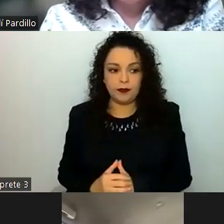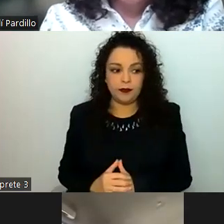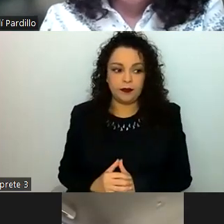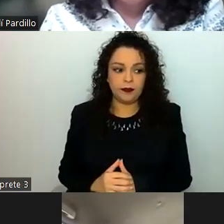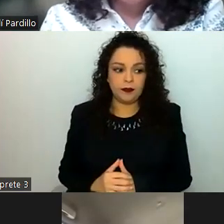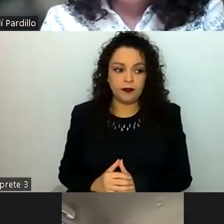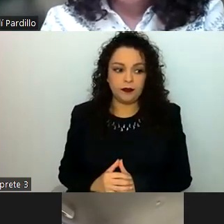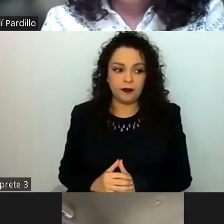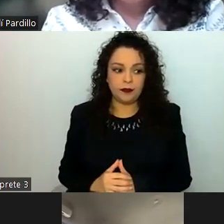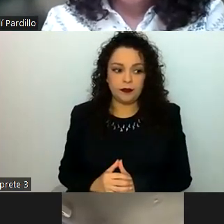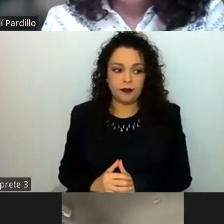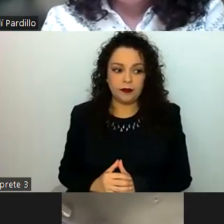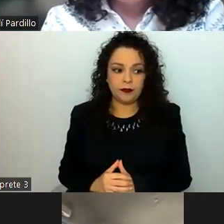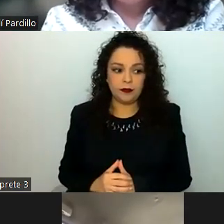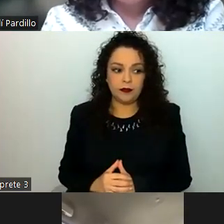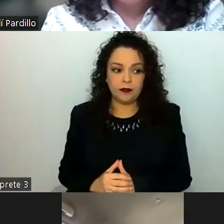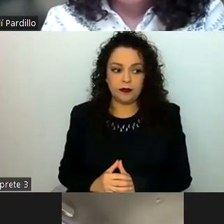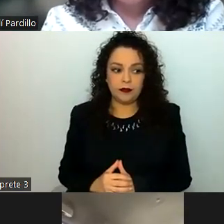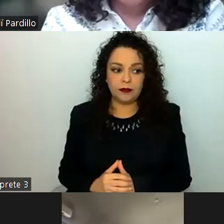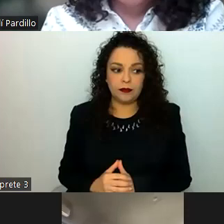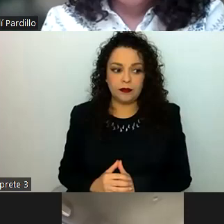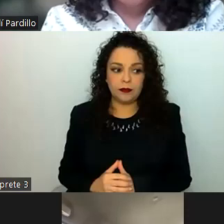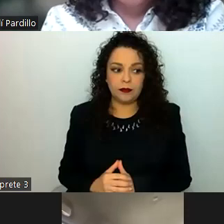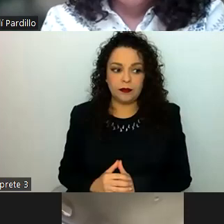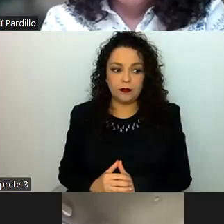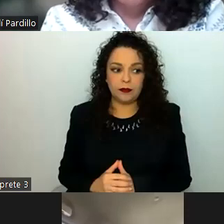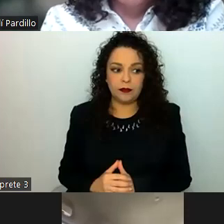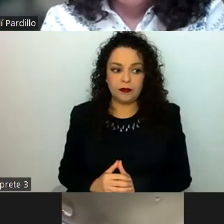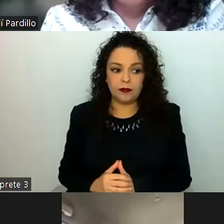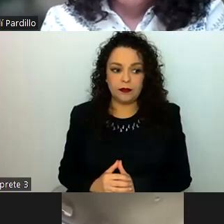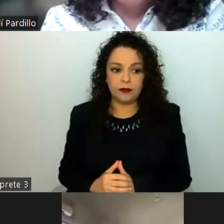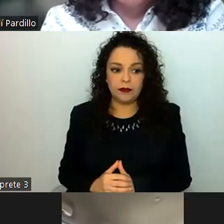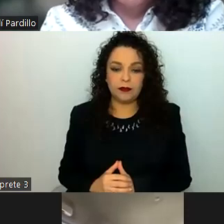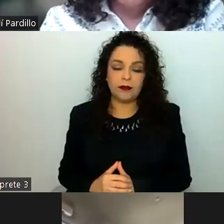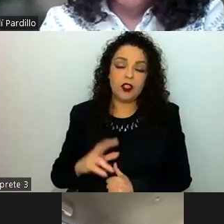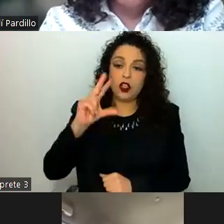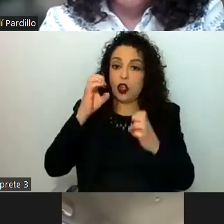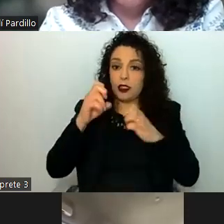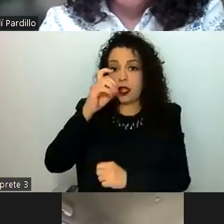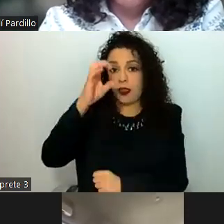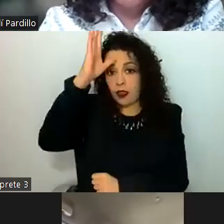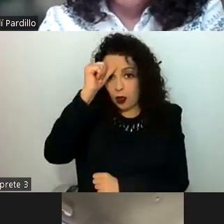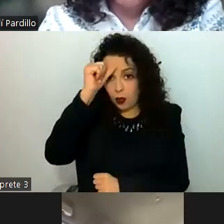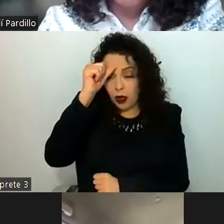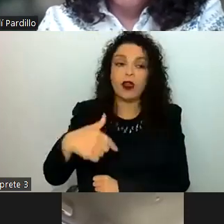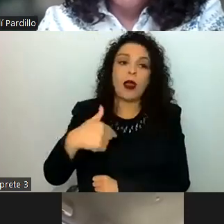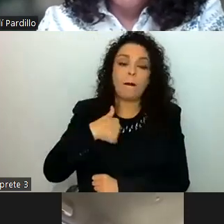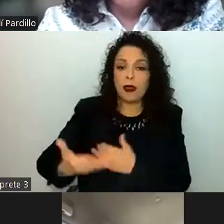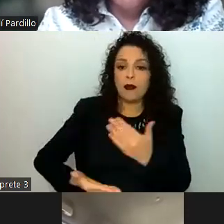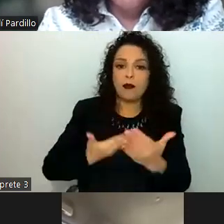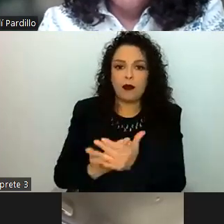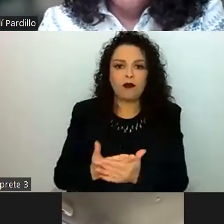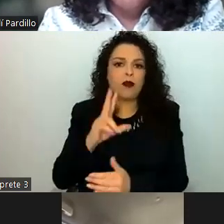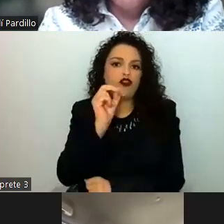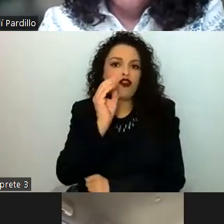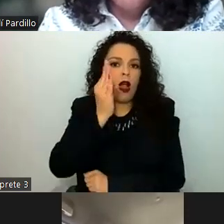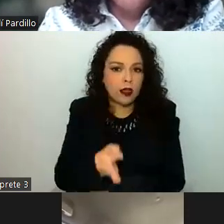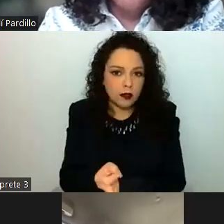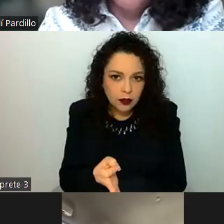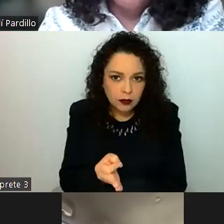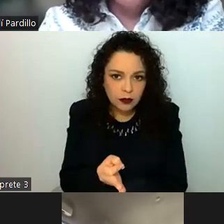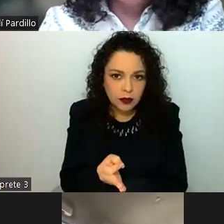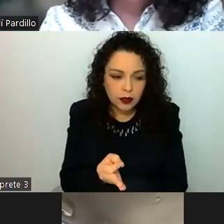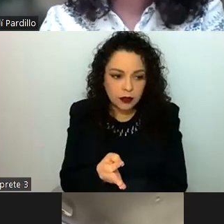Se vota en contra de la propuesta sometida por una servidora, ya sea su sentido del voto, el que está diciendo en